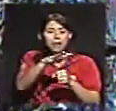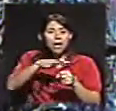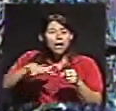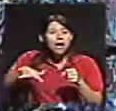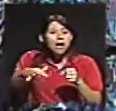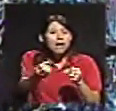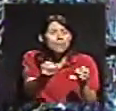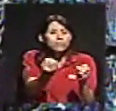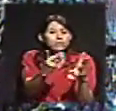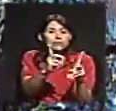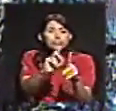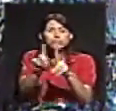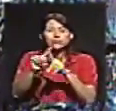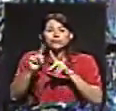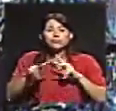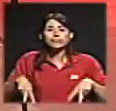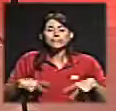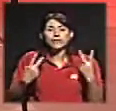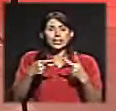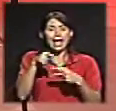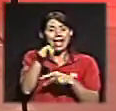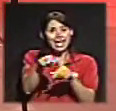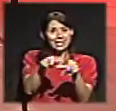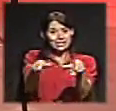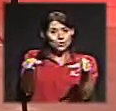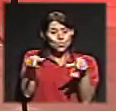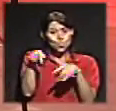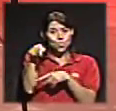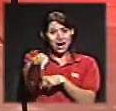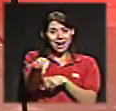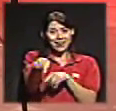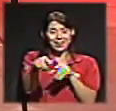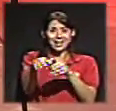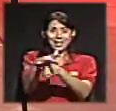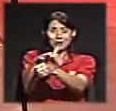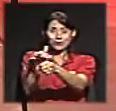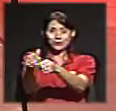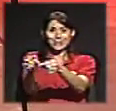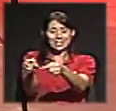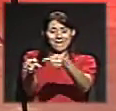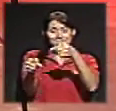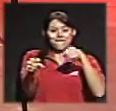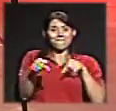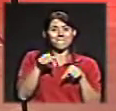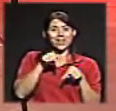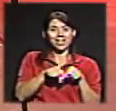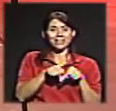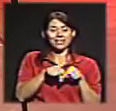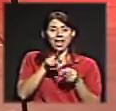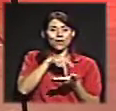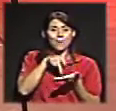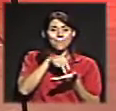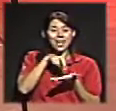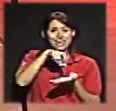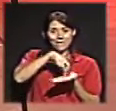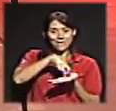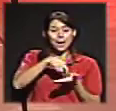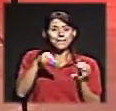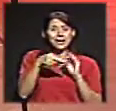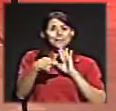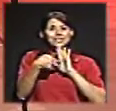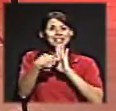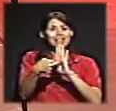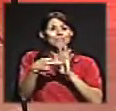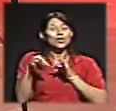se convierte en un santuario frente a un lugar que es como lo más representativo del turismo de enclave costarricense, y